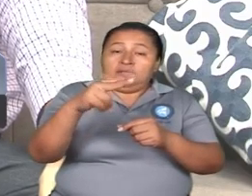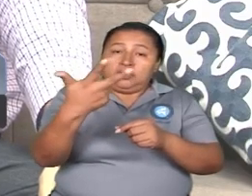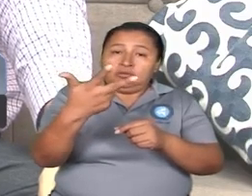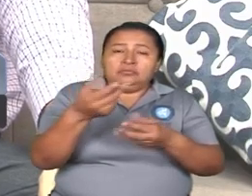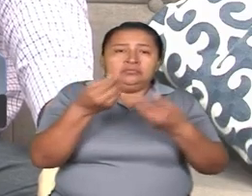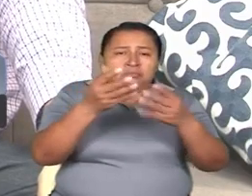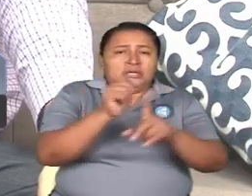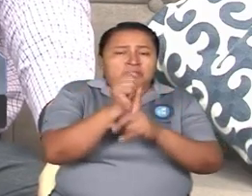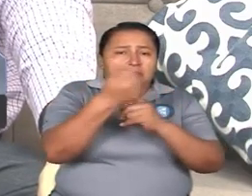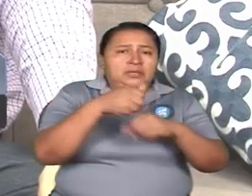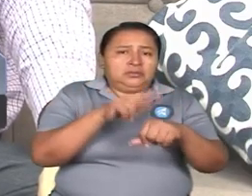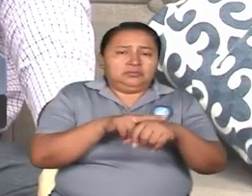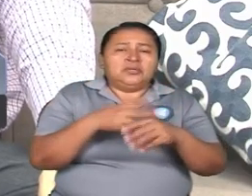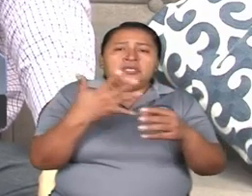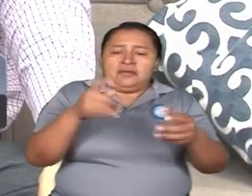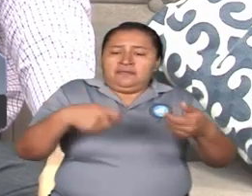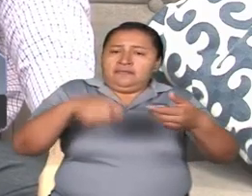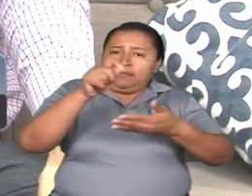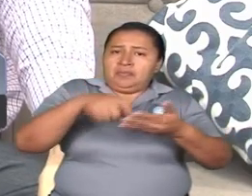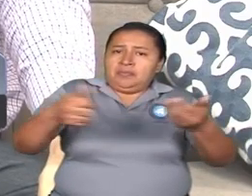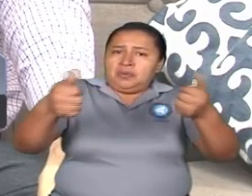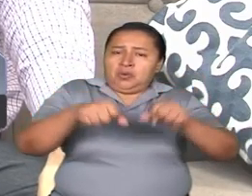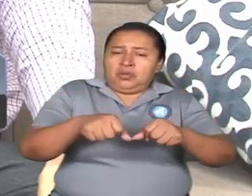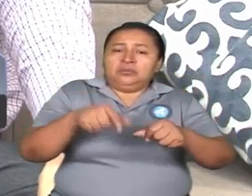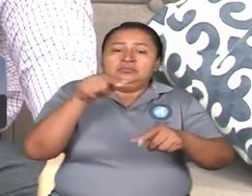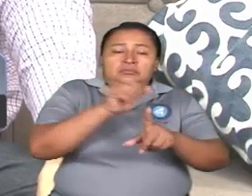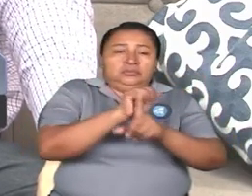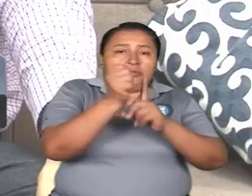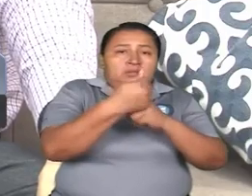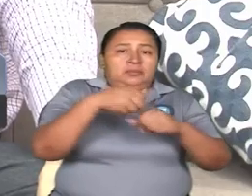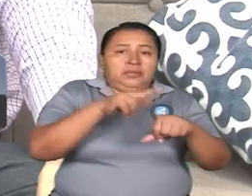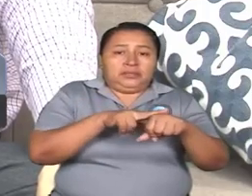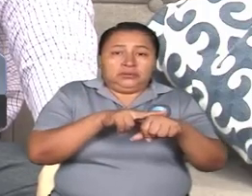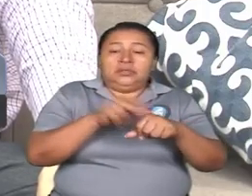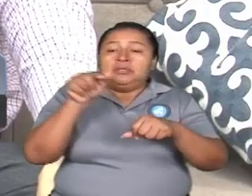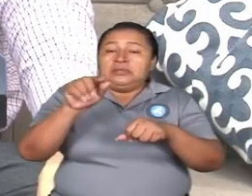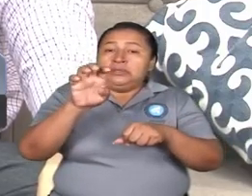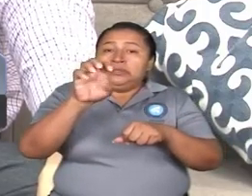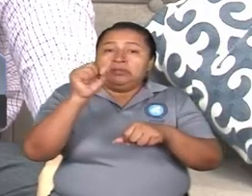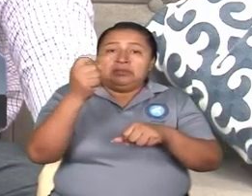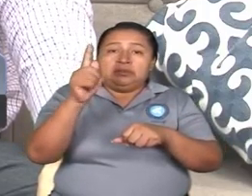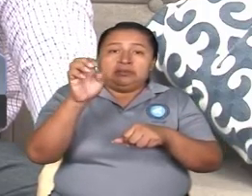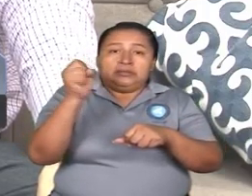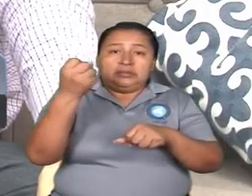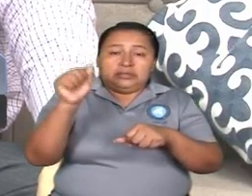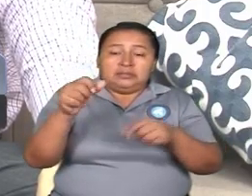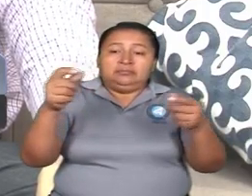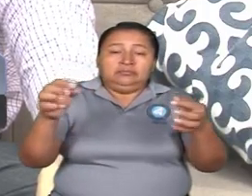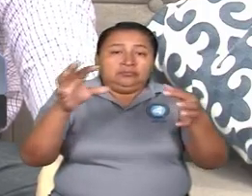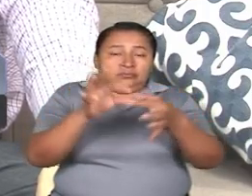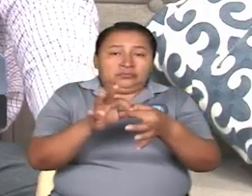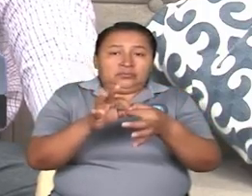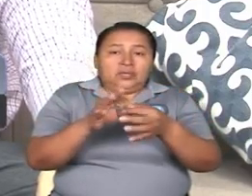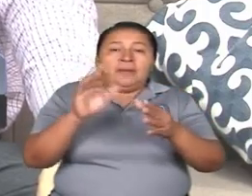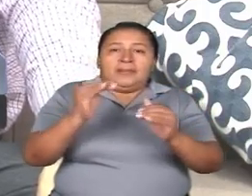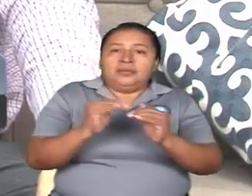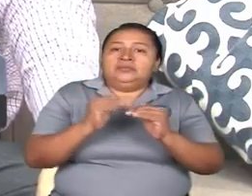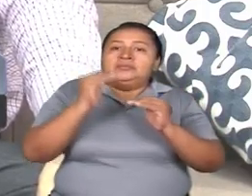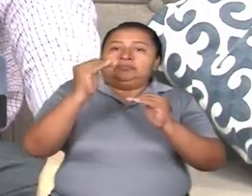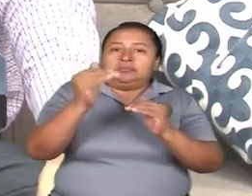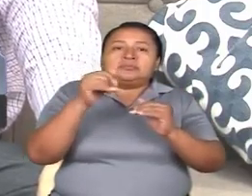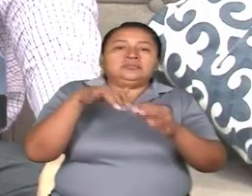y se firmó un convenio, ¿verdad?, entre la Asamblea Nacional con Estesa, para ya pasar a otro rango, a